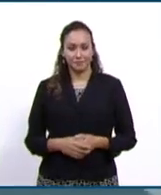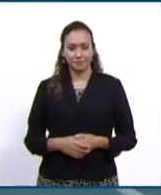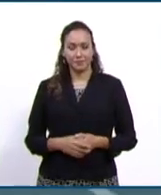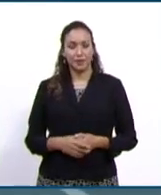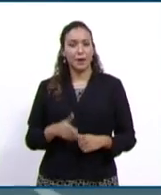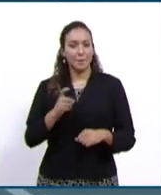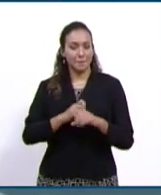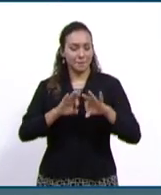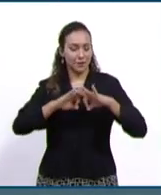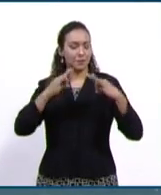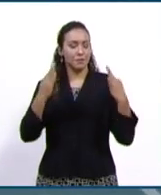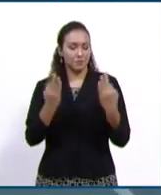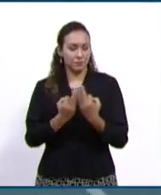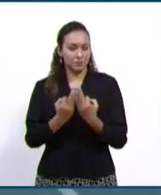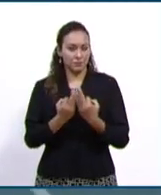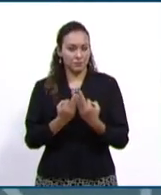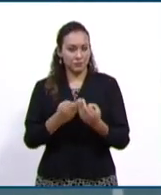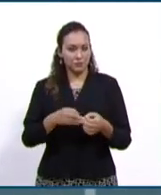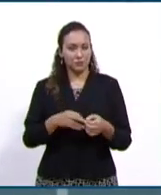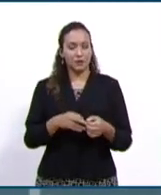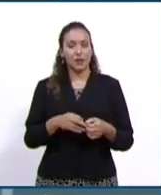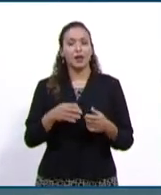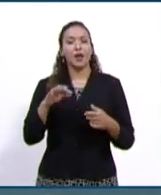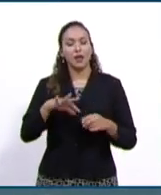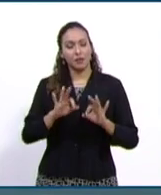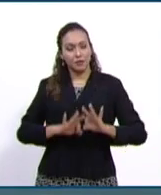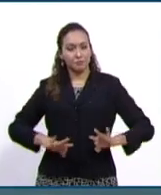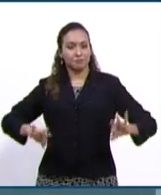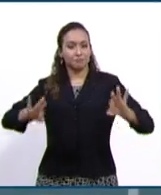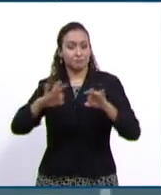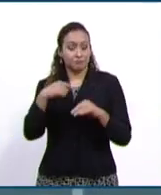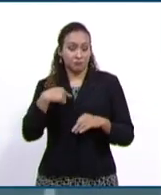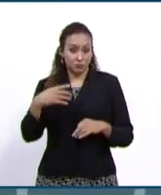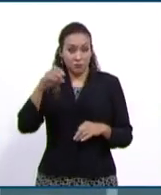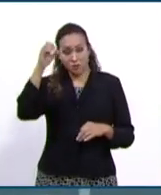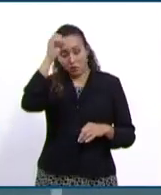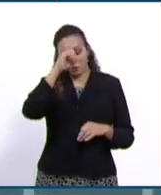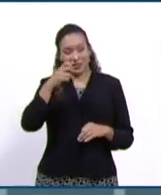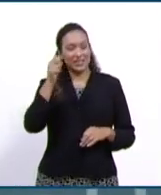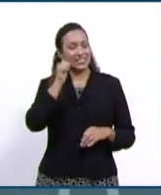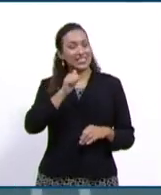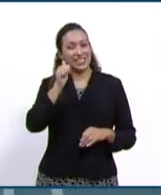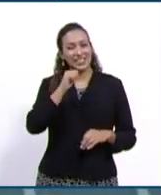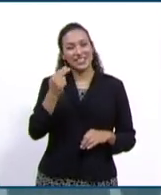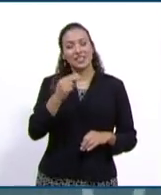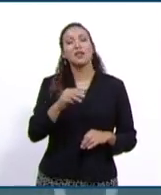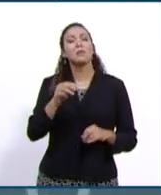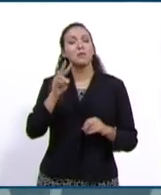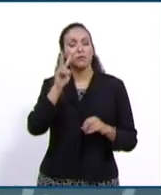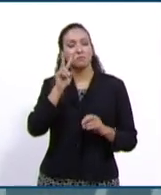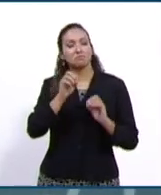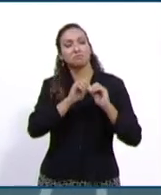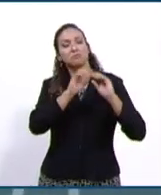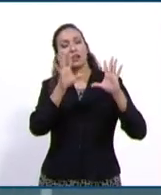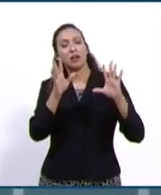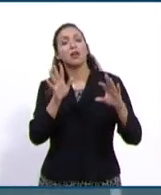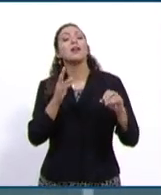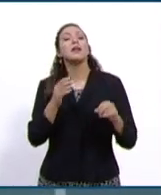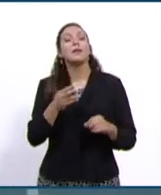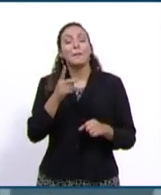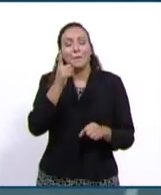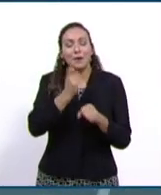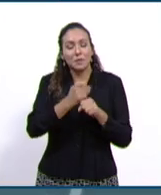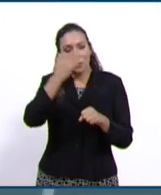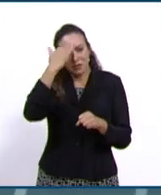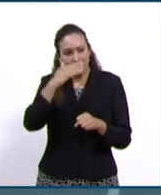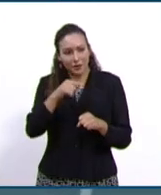medida la medida importante que a mi juicio debemos de siempre tener muy claro es qué tipo de violación